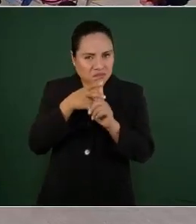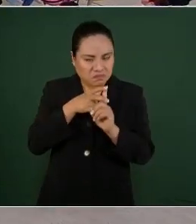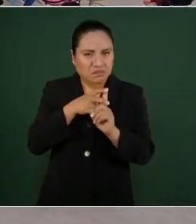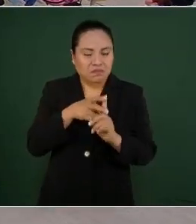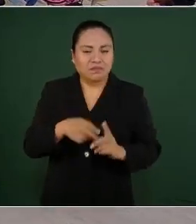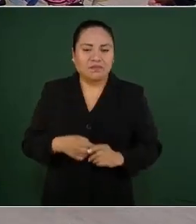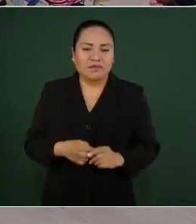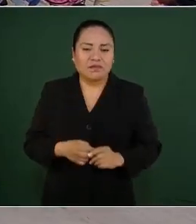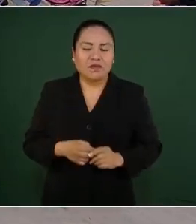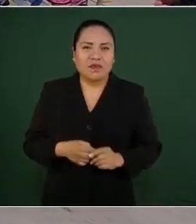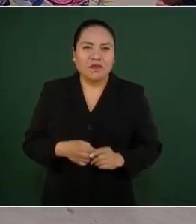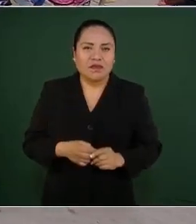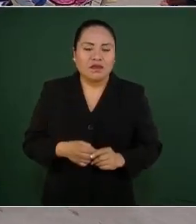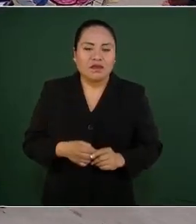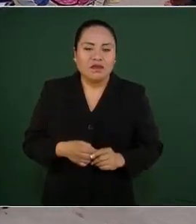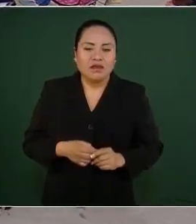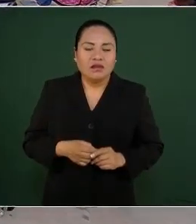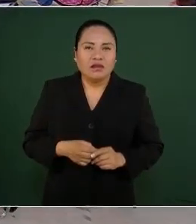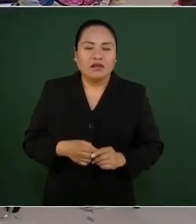así.